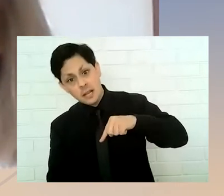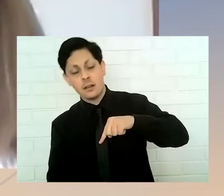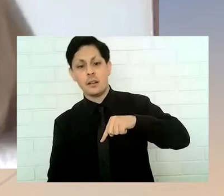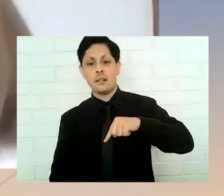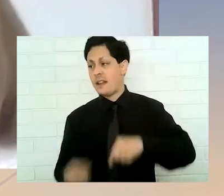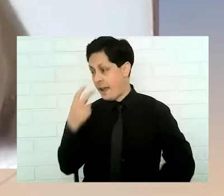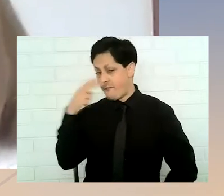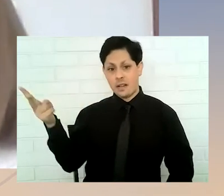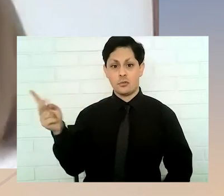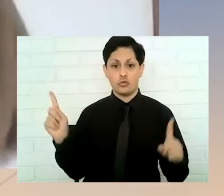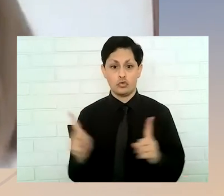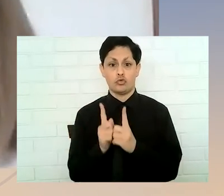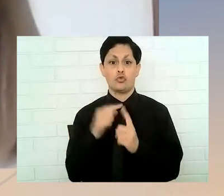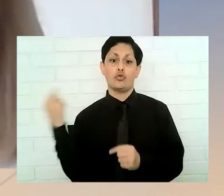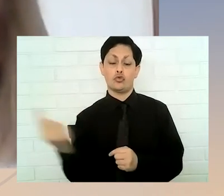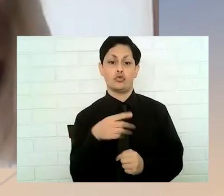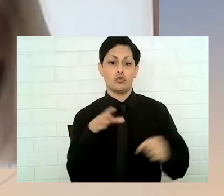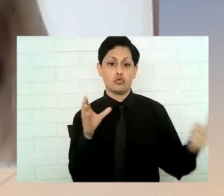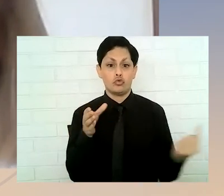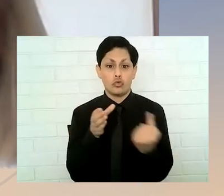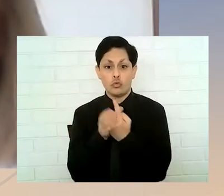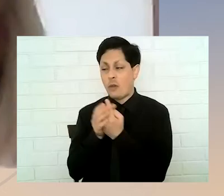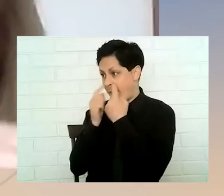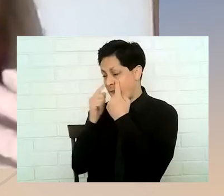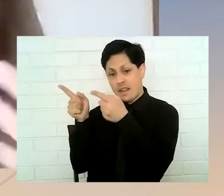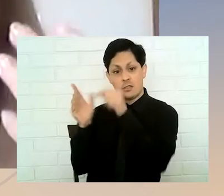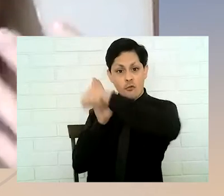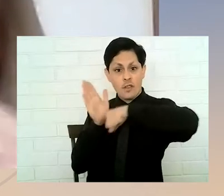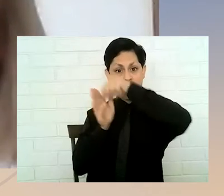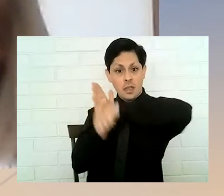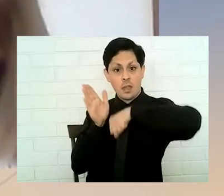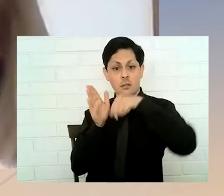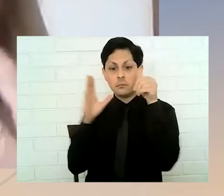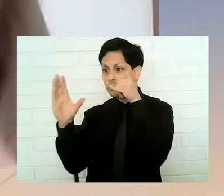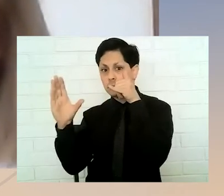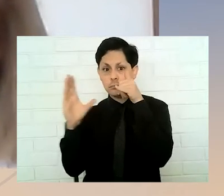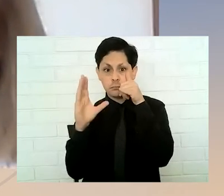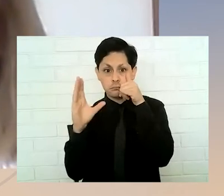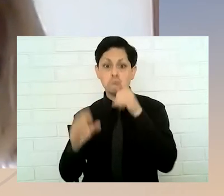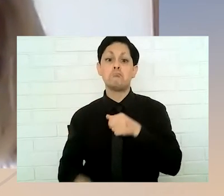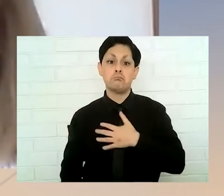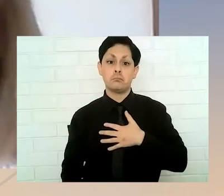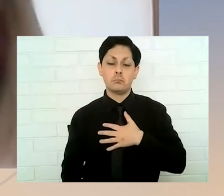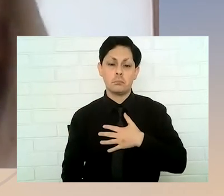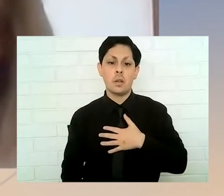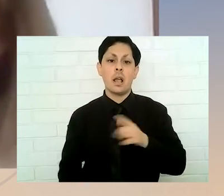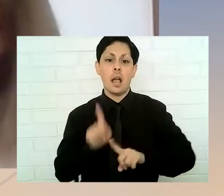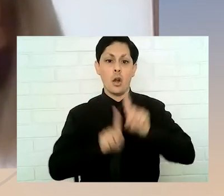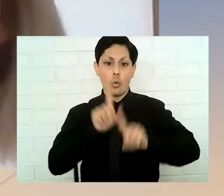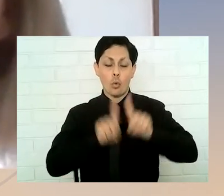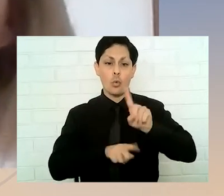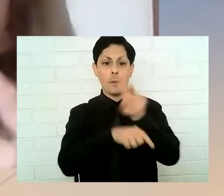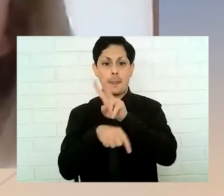videos. En la mayoría de los casos, los profesores piensan y creen que el aprendizaje